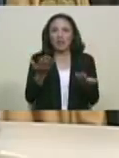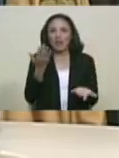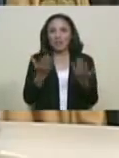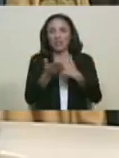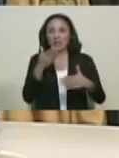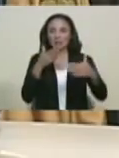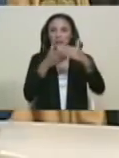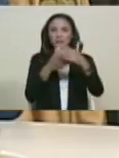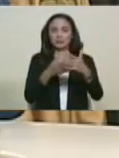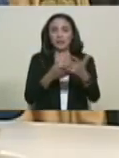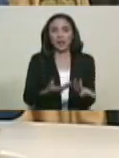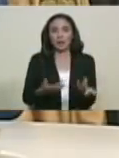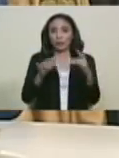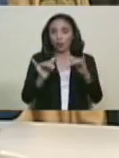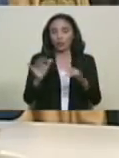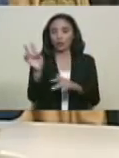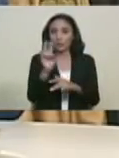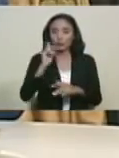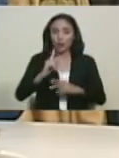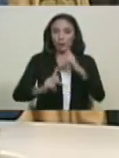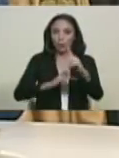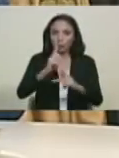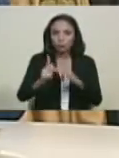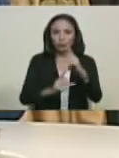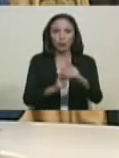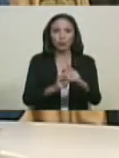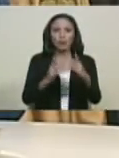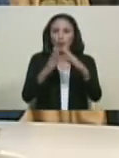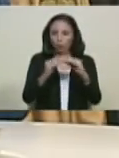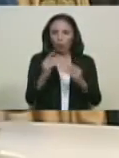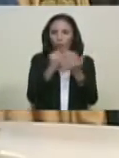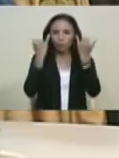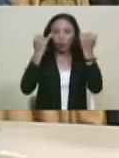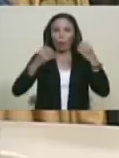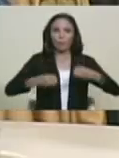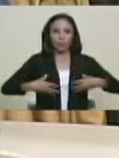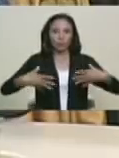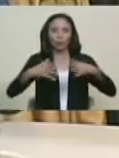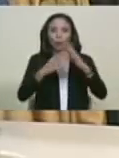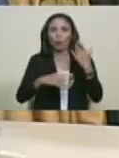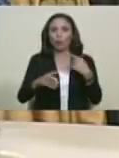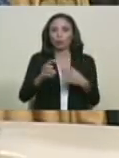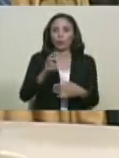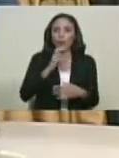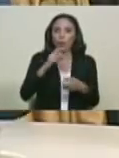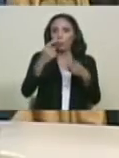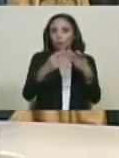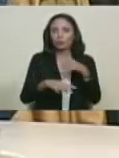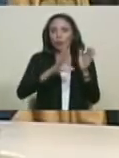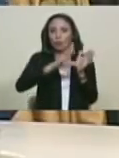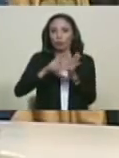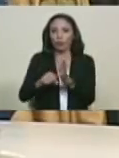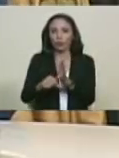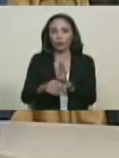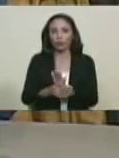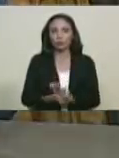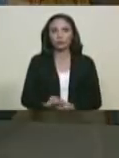productiva del país colocarlo en un nuevo estadio en una nueva situación